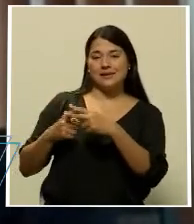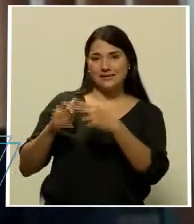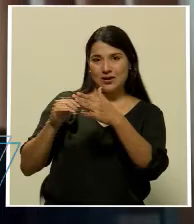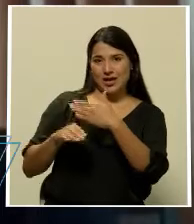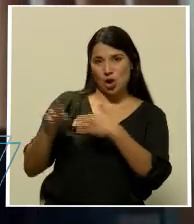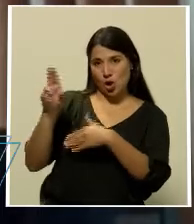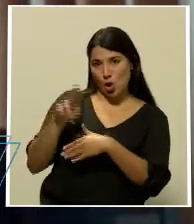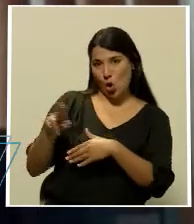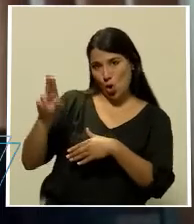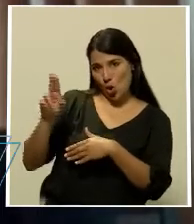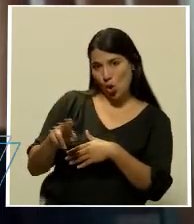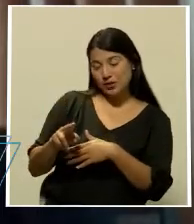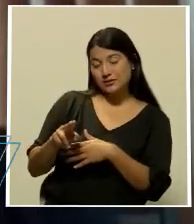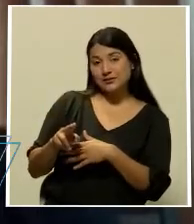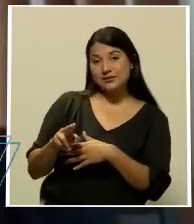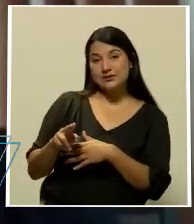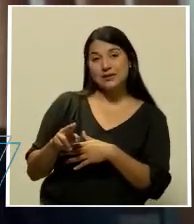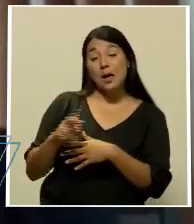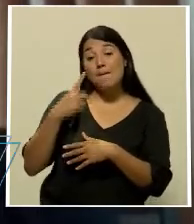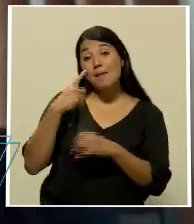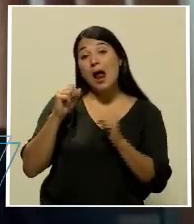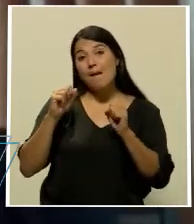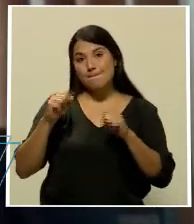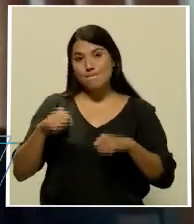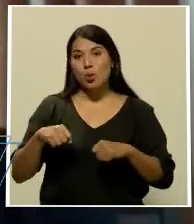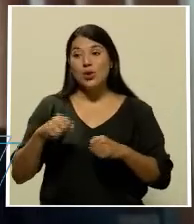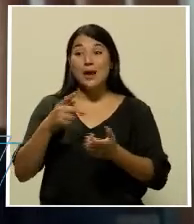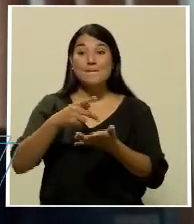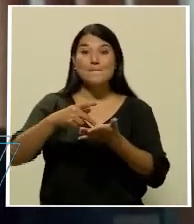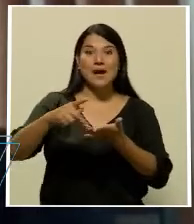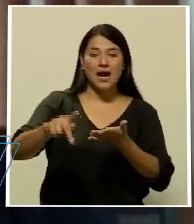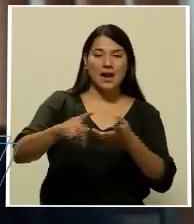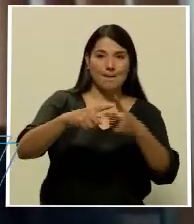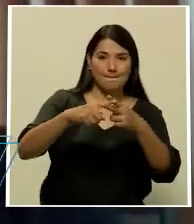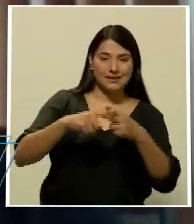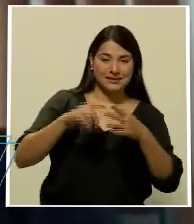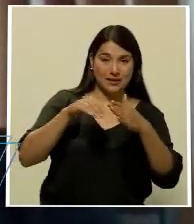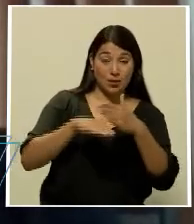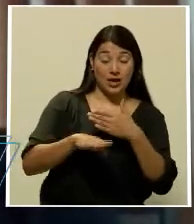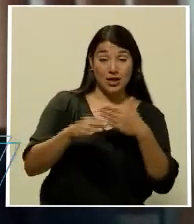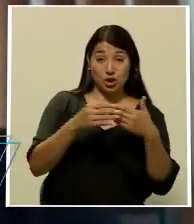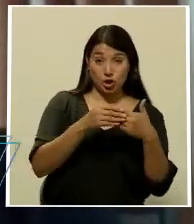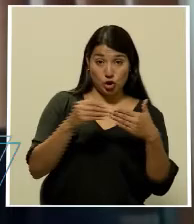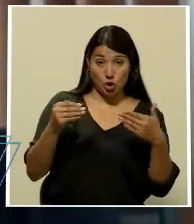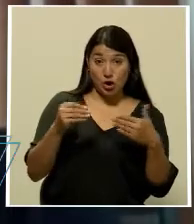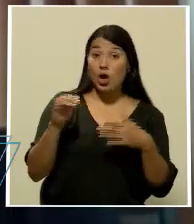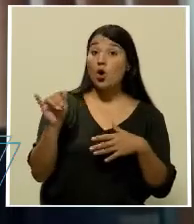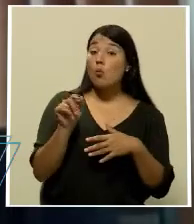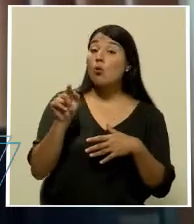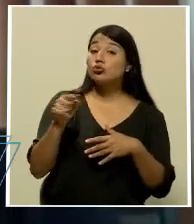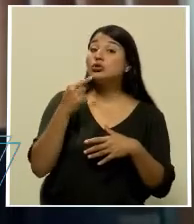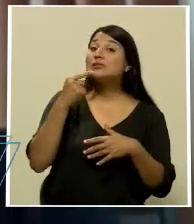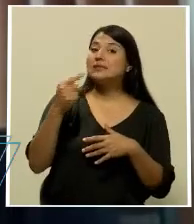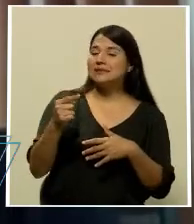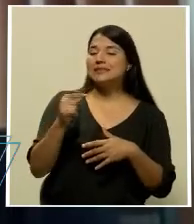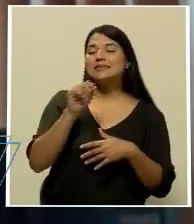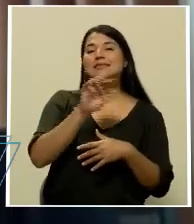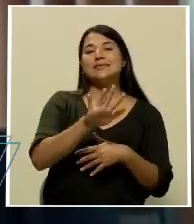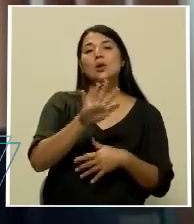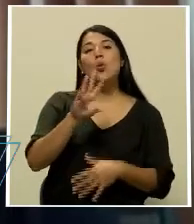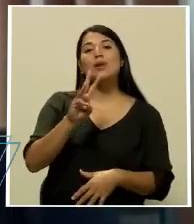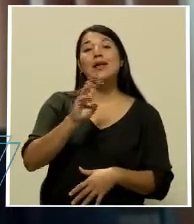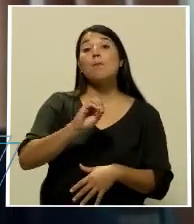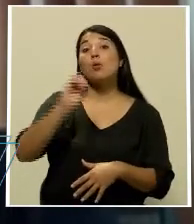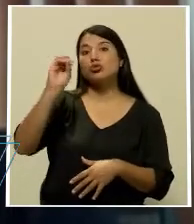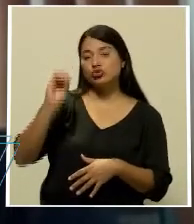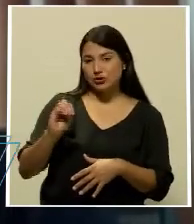recursos suficientes para cancelar el financiamiento en dólares. Efectivamente, como usted lo menciona, un 56%